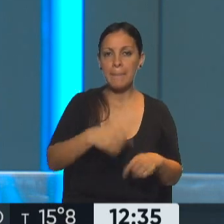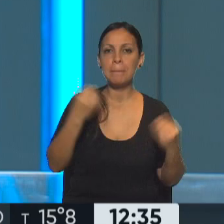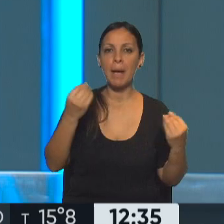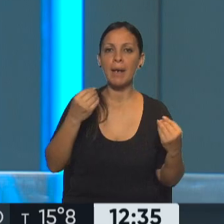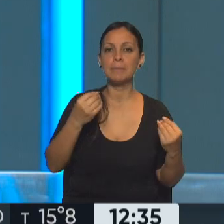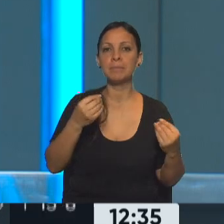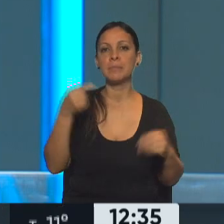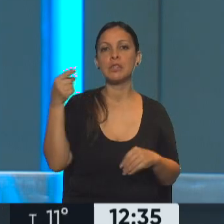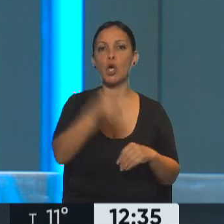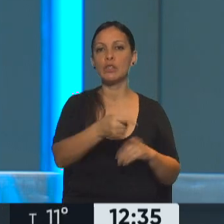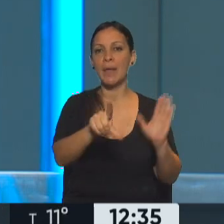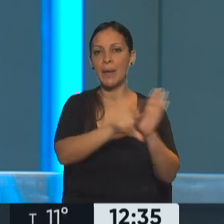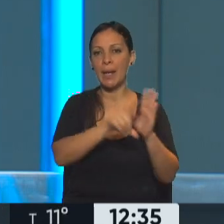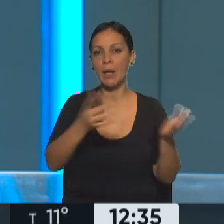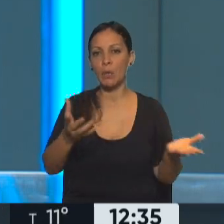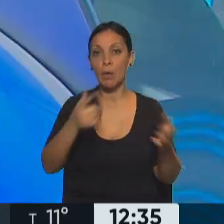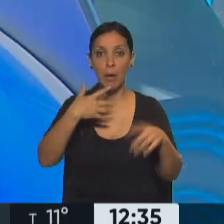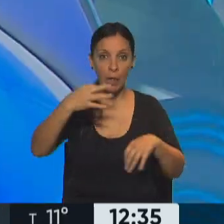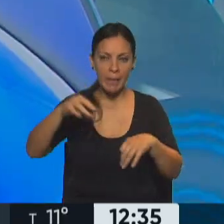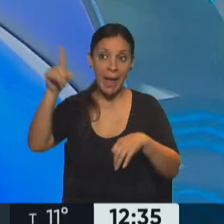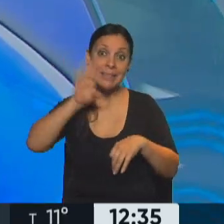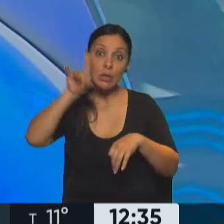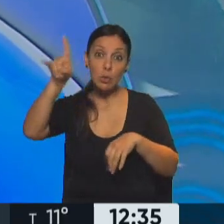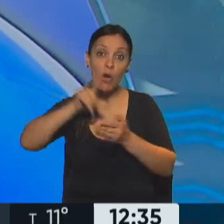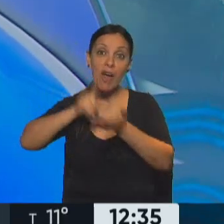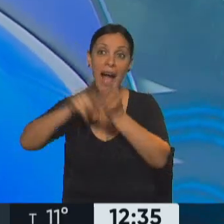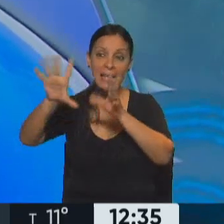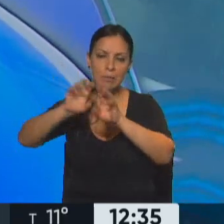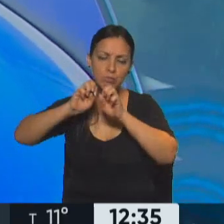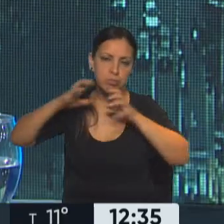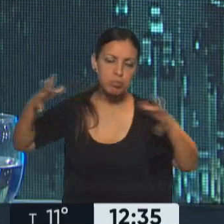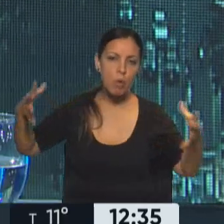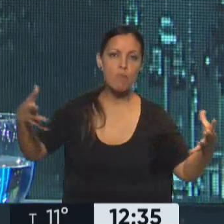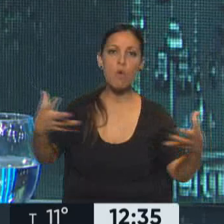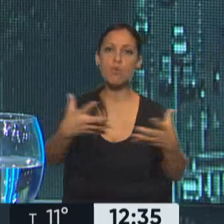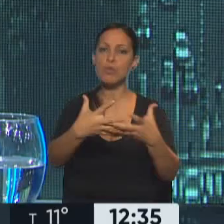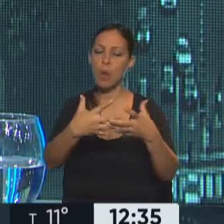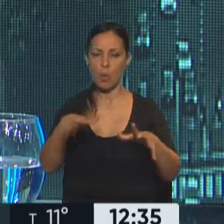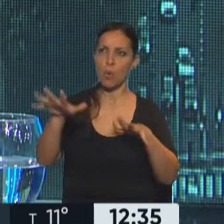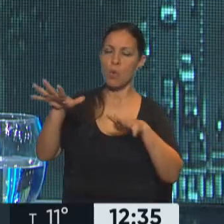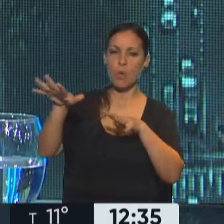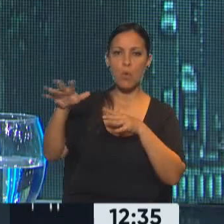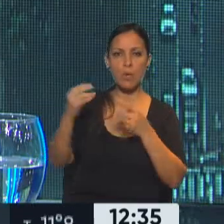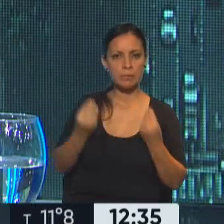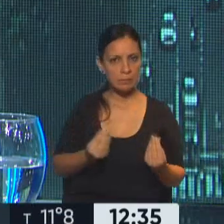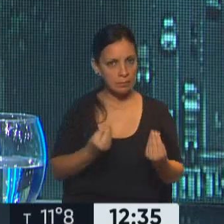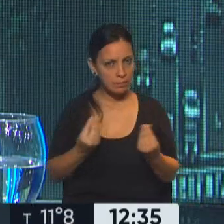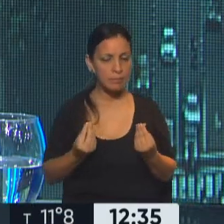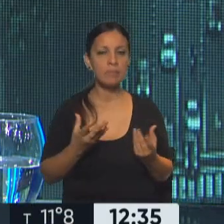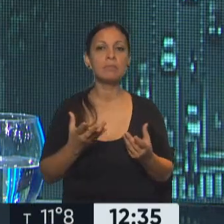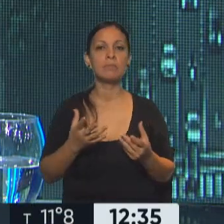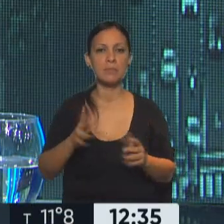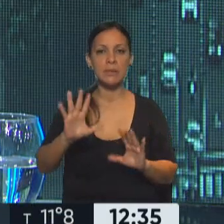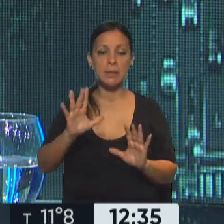en contra de una ley que ya se aprobó en el repercusión fue mundial, Congreso. a favor y en contra. Sí, yo creo que la repercusión mundial que tenemos es más